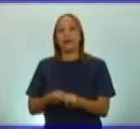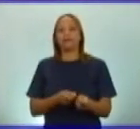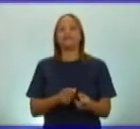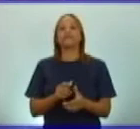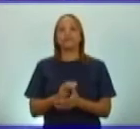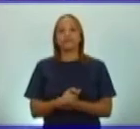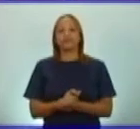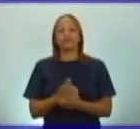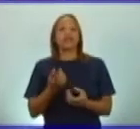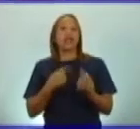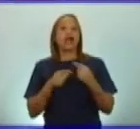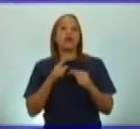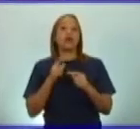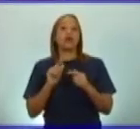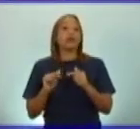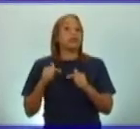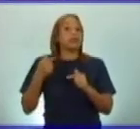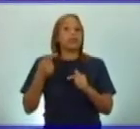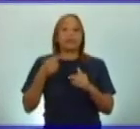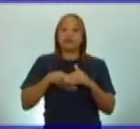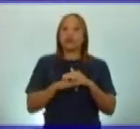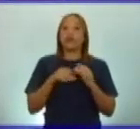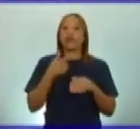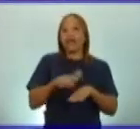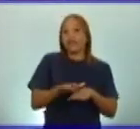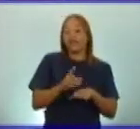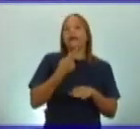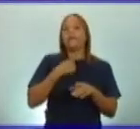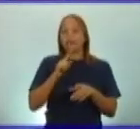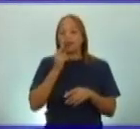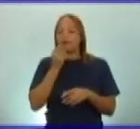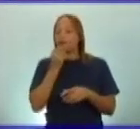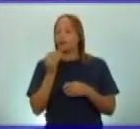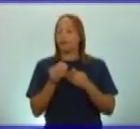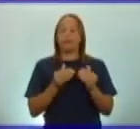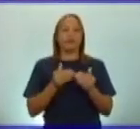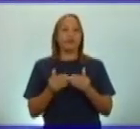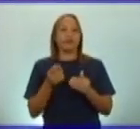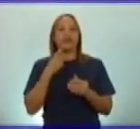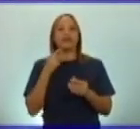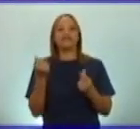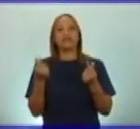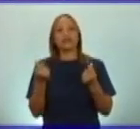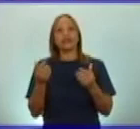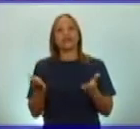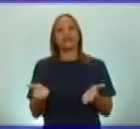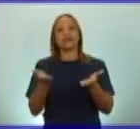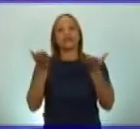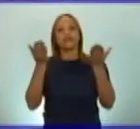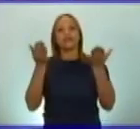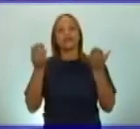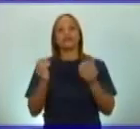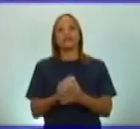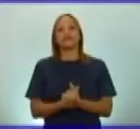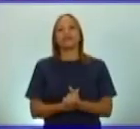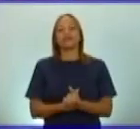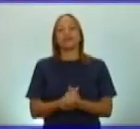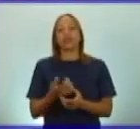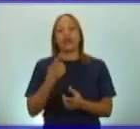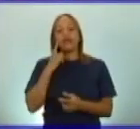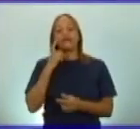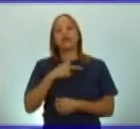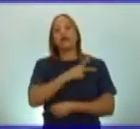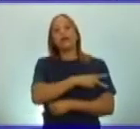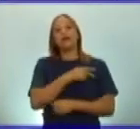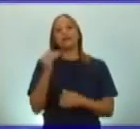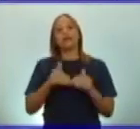aunque entró un poco tardía. Luego pueden ver también ahí en la gráfica, después de la Primera Guerra Mundial, cómo los países que